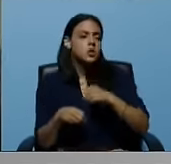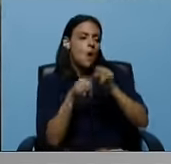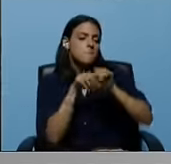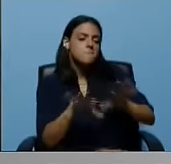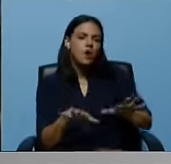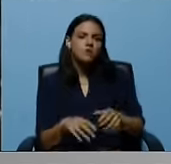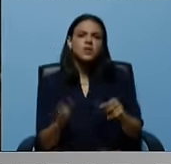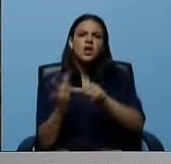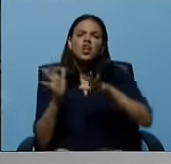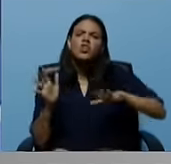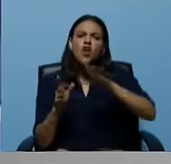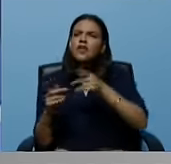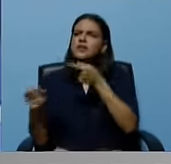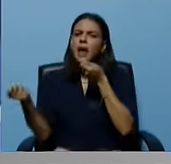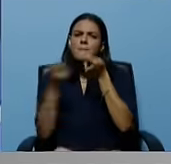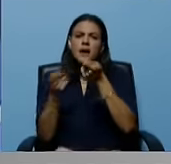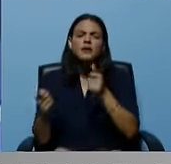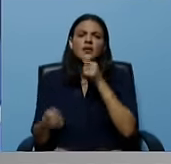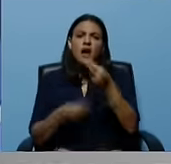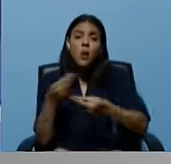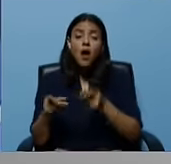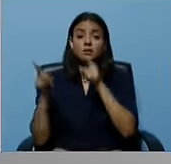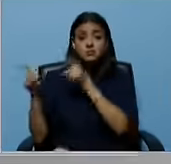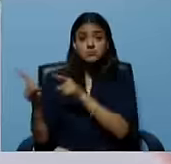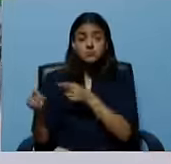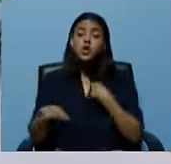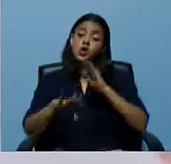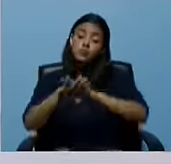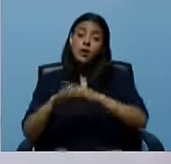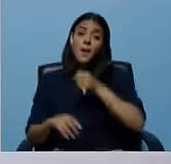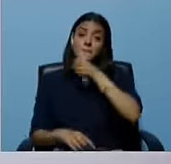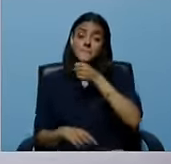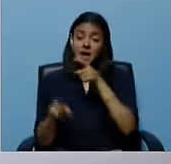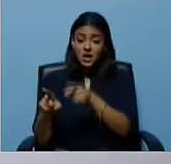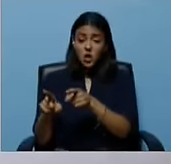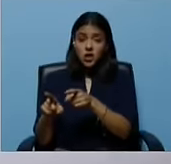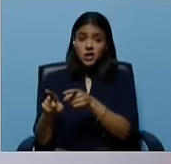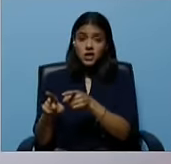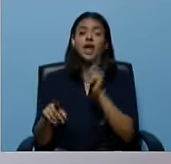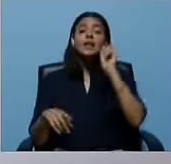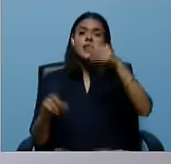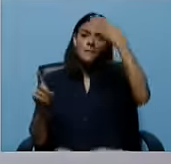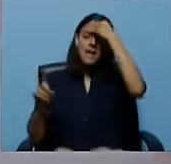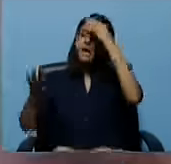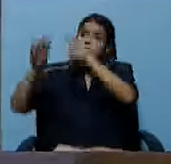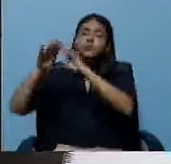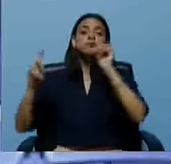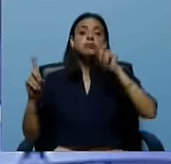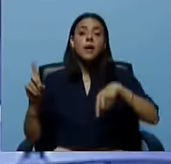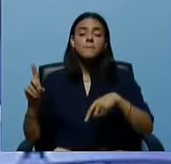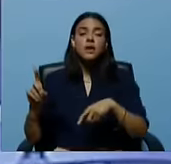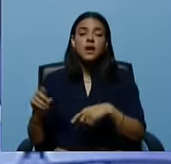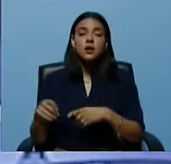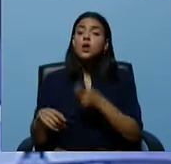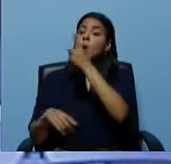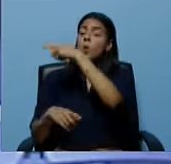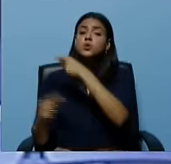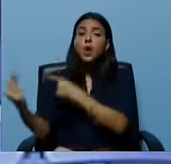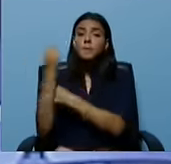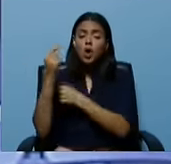¿Dónde está la coacción aquí? Y te digo una cosa, Gabriela. Y le digo otra cosa, señor González Urrutia. Usted me está acusando